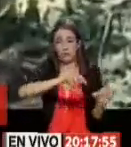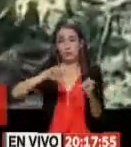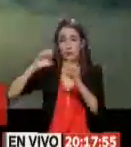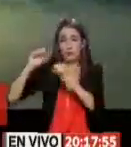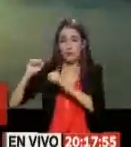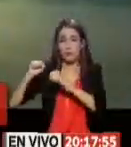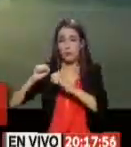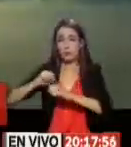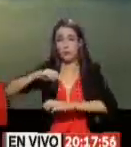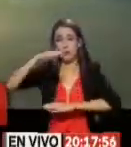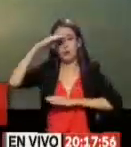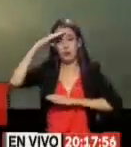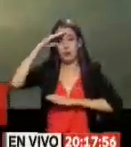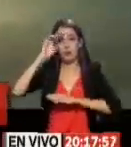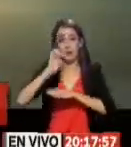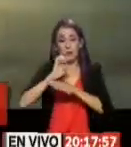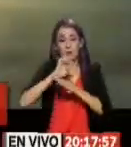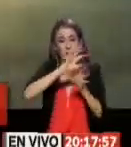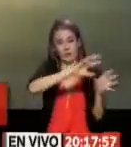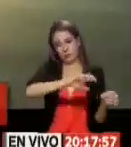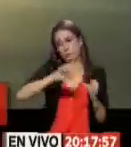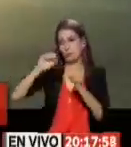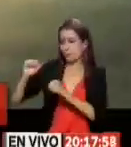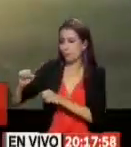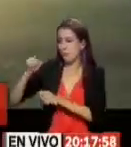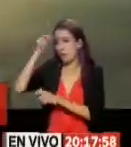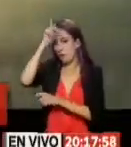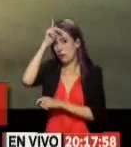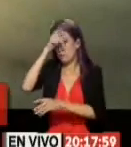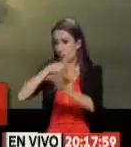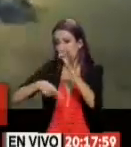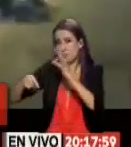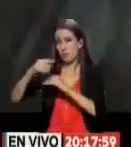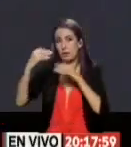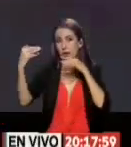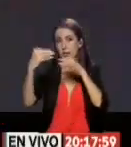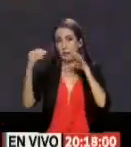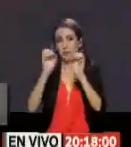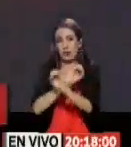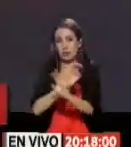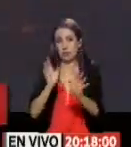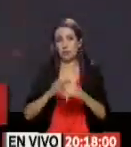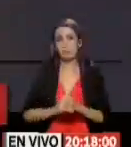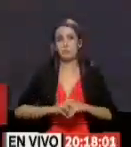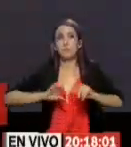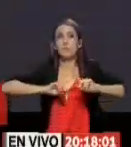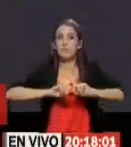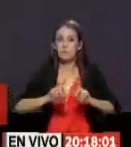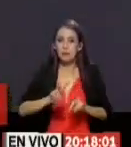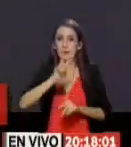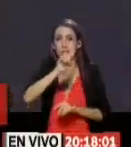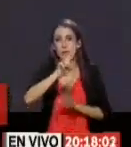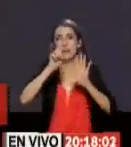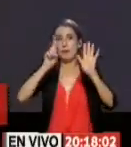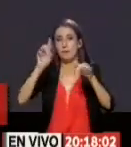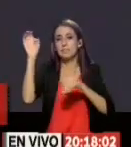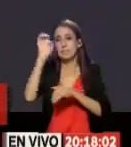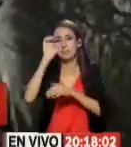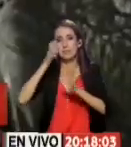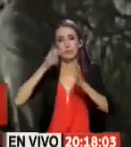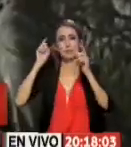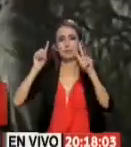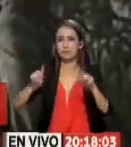a soldados peruanos, quienes fueron devueltos a sus bases. No querían la guerra. Sin embargo, el 26 de enero estalló el